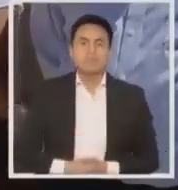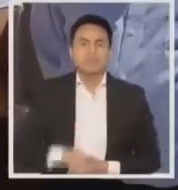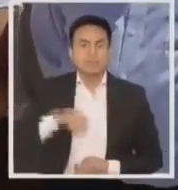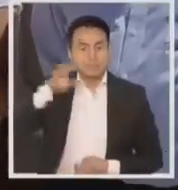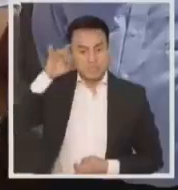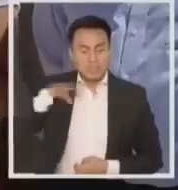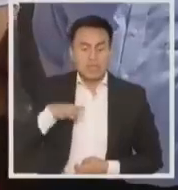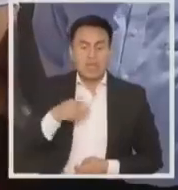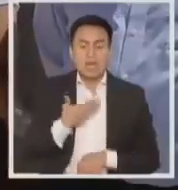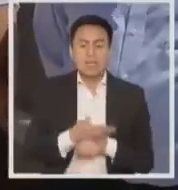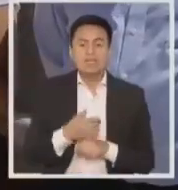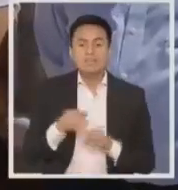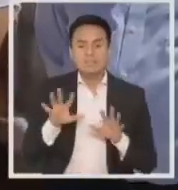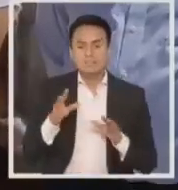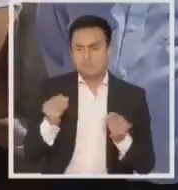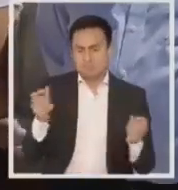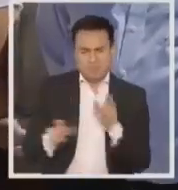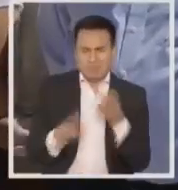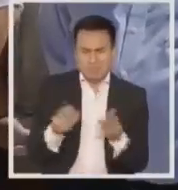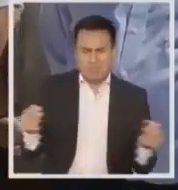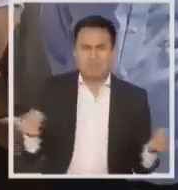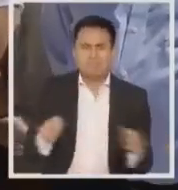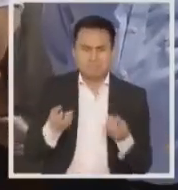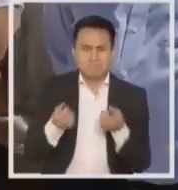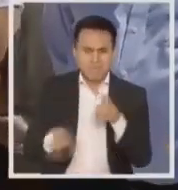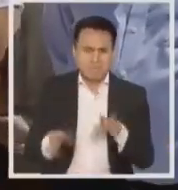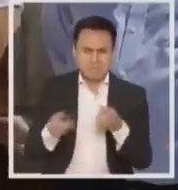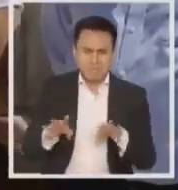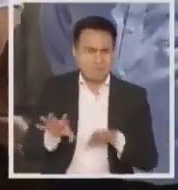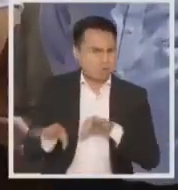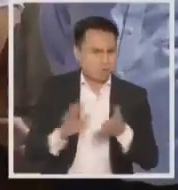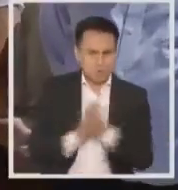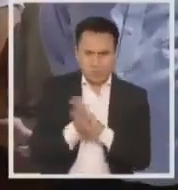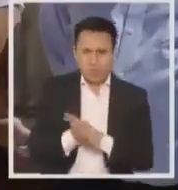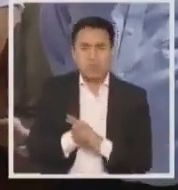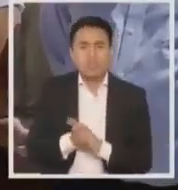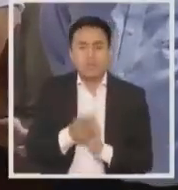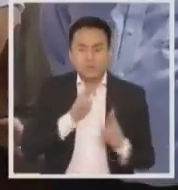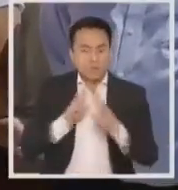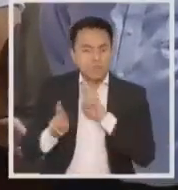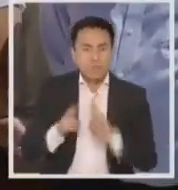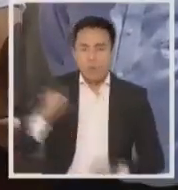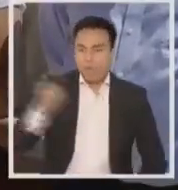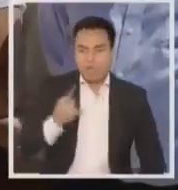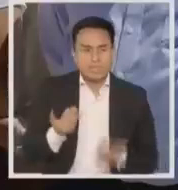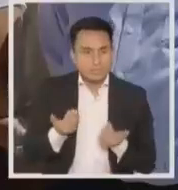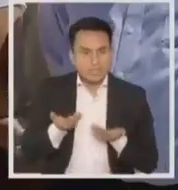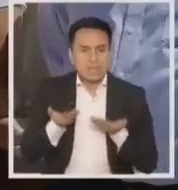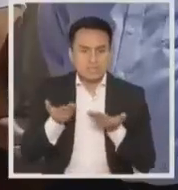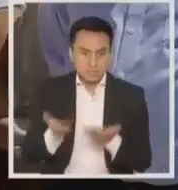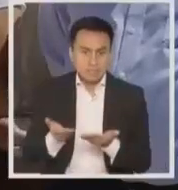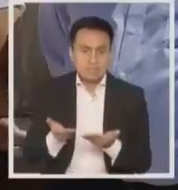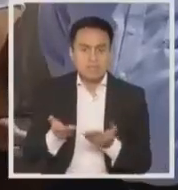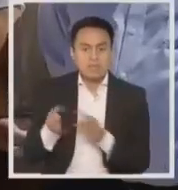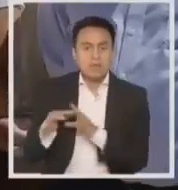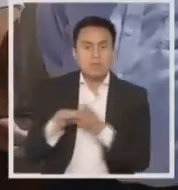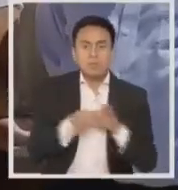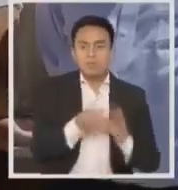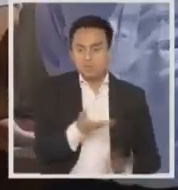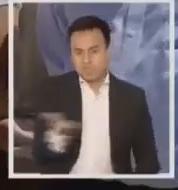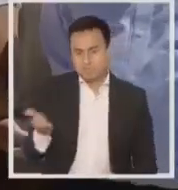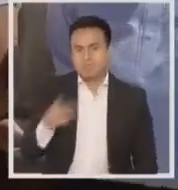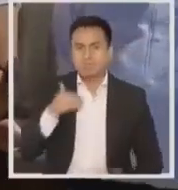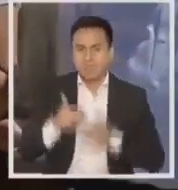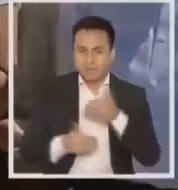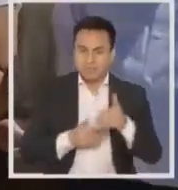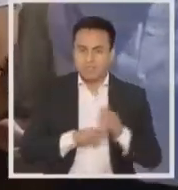hay decenas de familias que lo perdieron todo y que necesitan una pronta respuesta a las necesidades más urgentes, y por eso, por ustedes, estamos